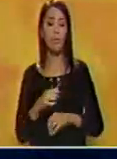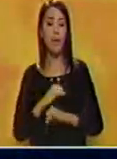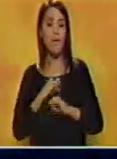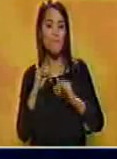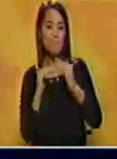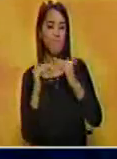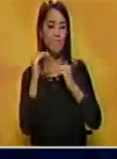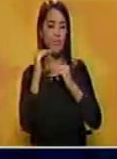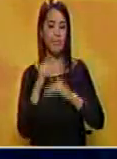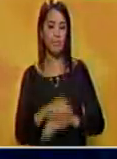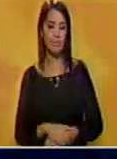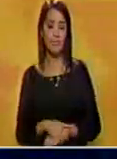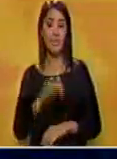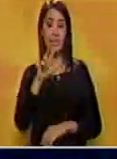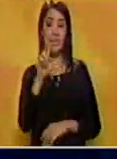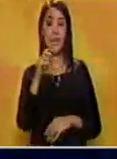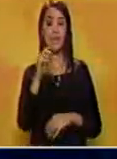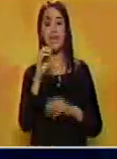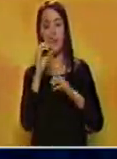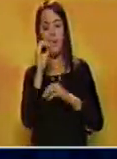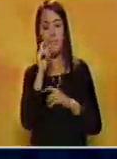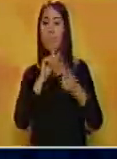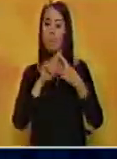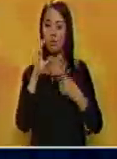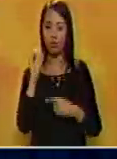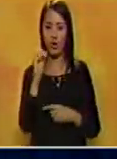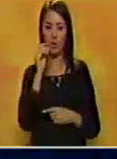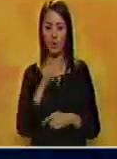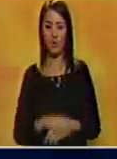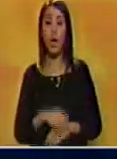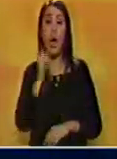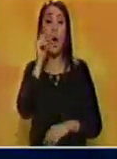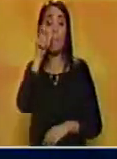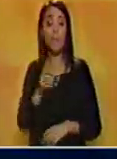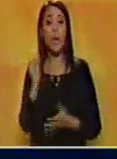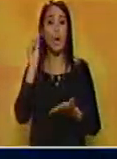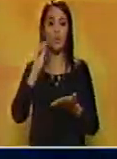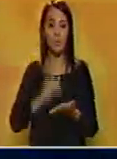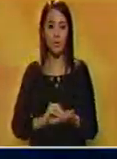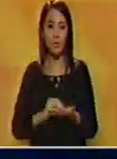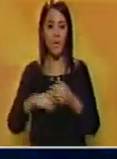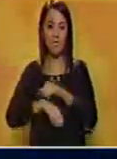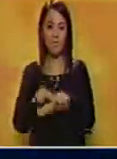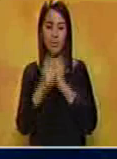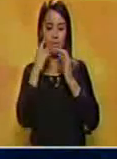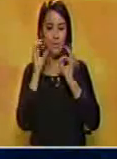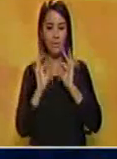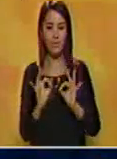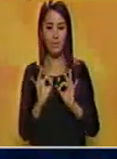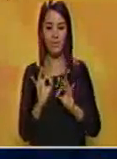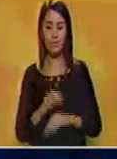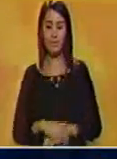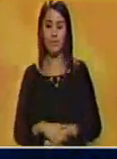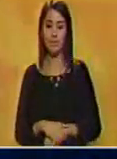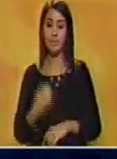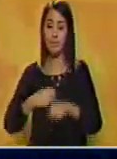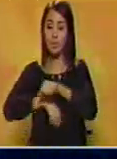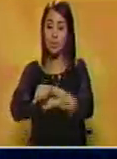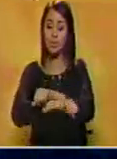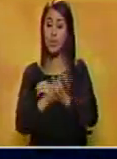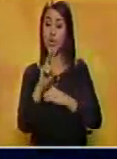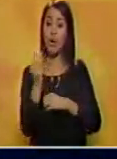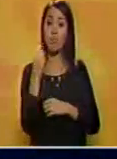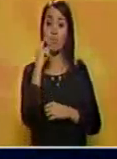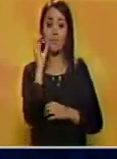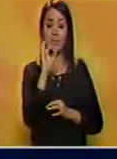disputada en Lyon 3-0. Antoine Griezmann volvió a ser el gran protagonista de los rojiblancos, anotando los